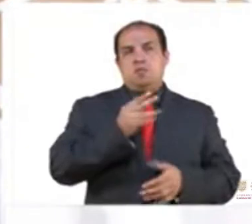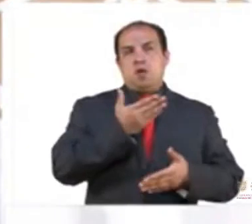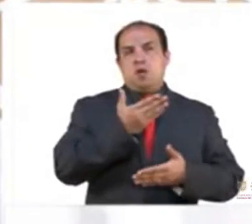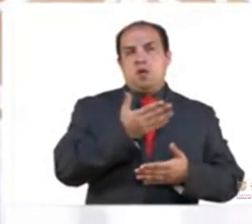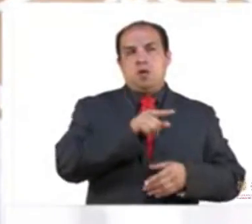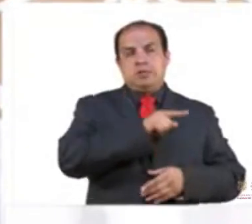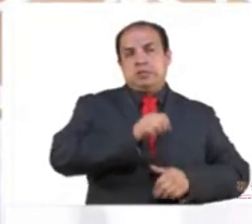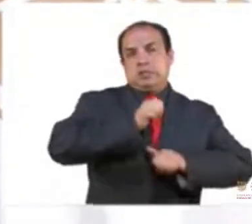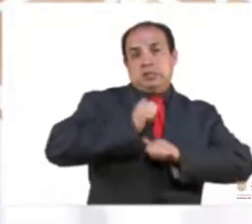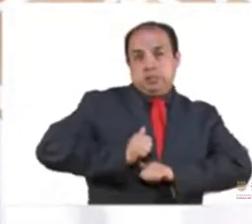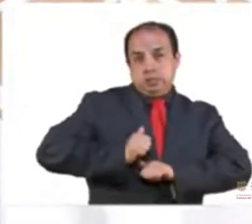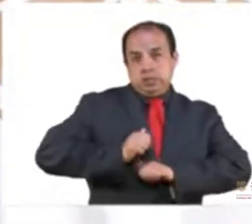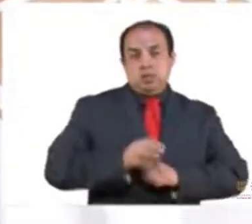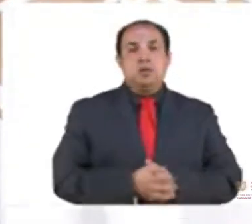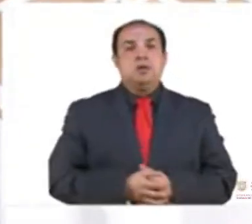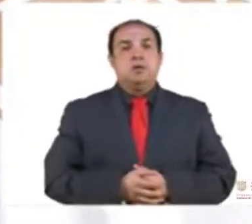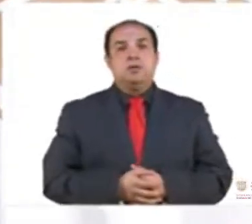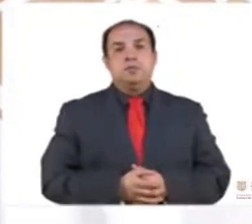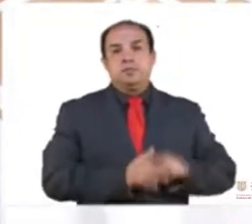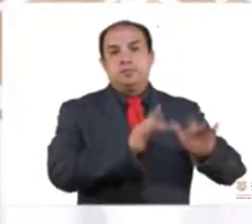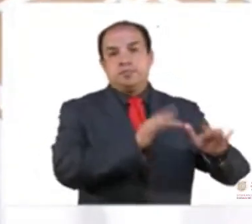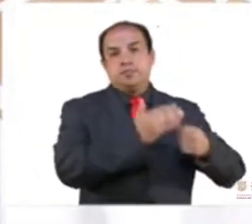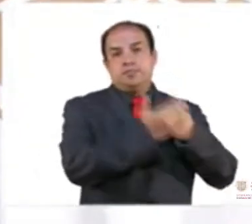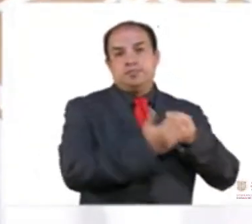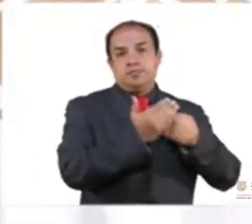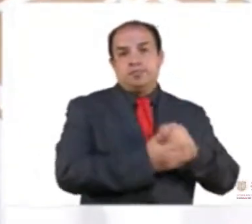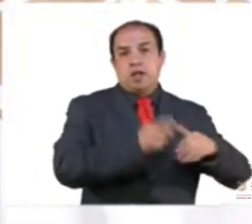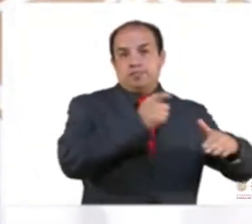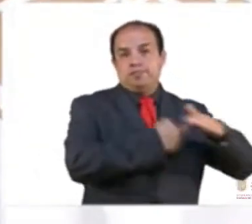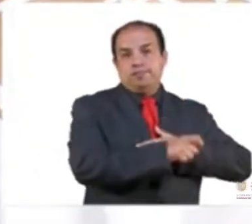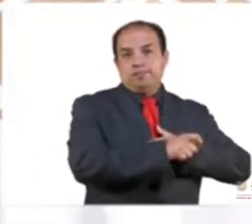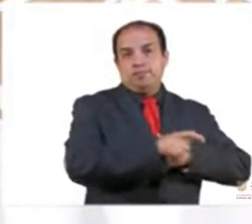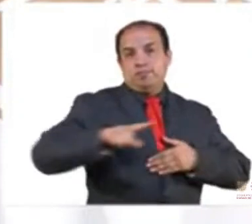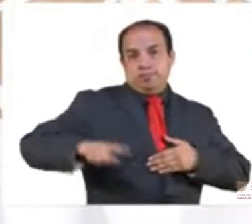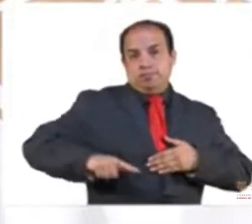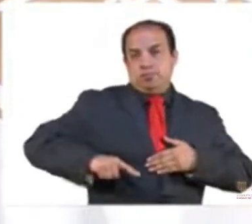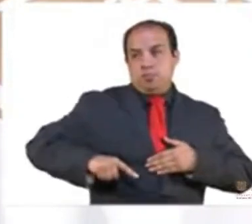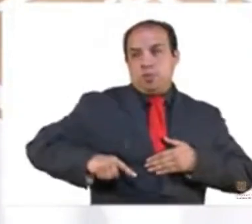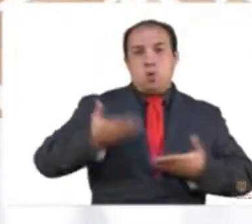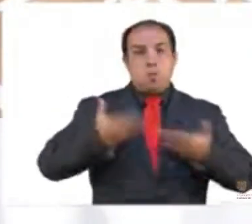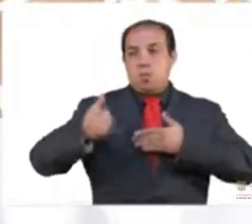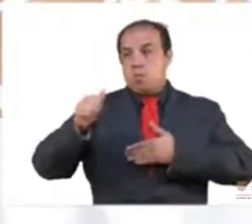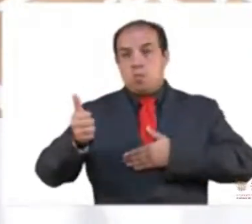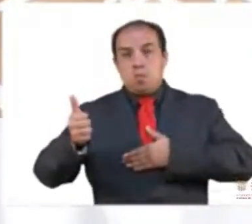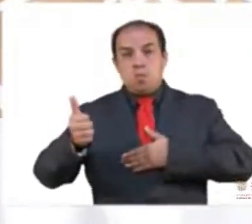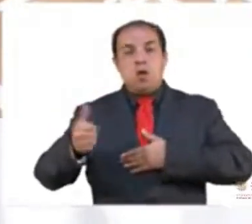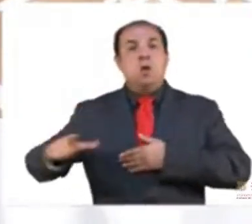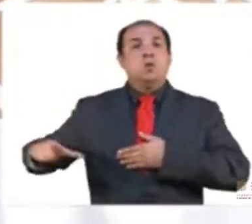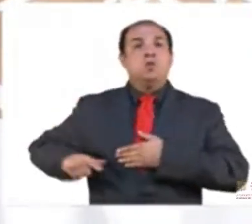los funcionarios, de la corrupción, frente a otro que lo que quiere es el bienestar de la gente.